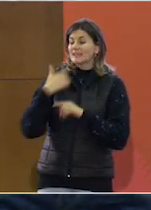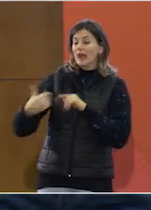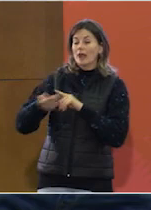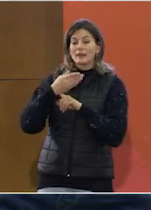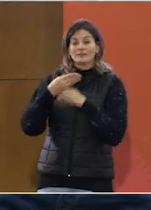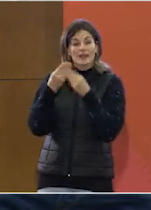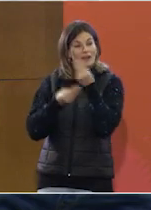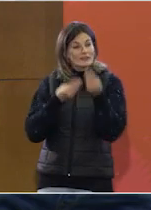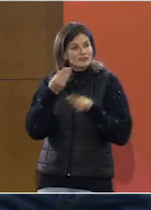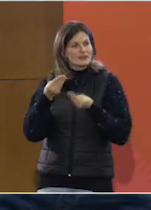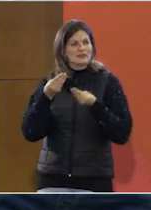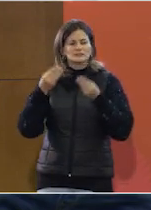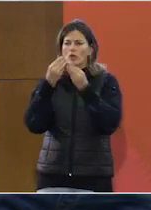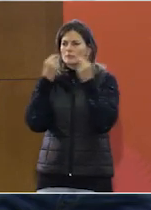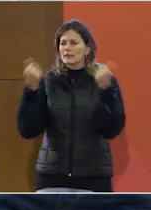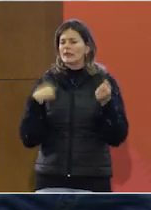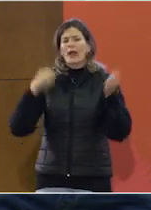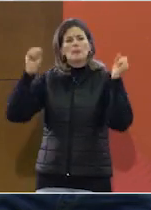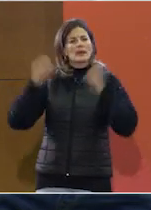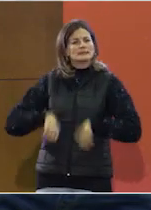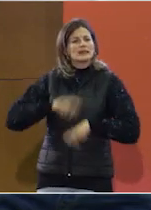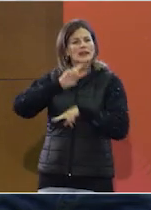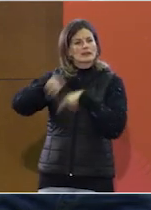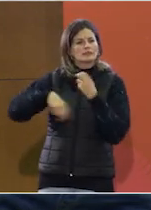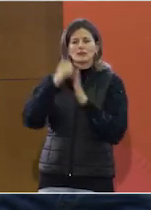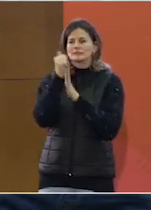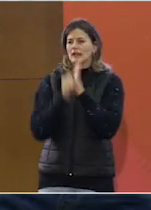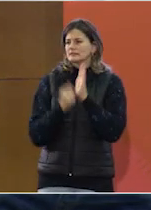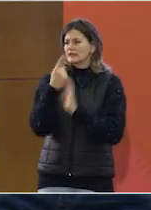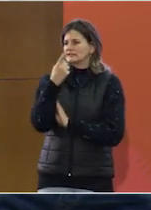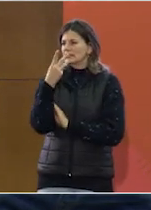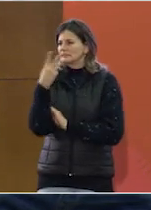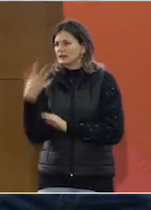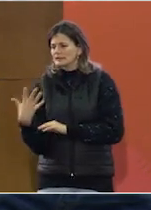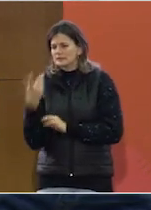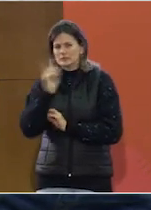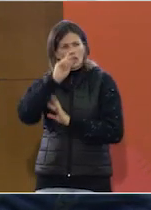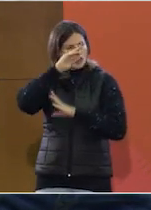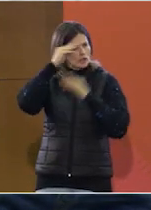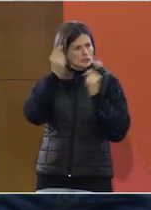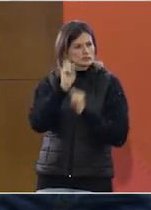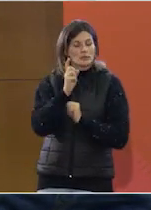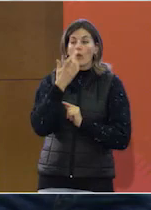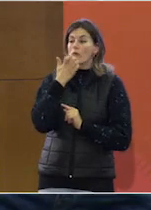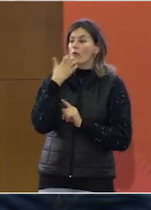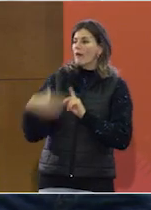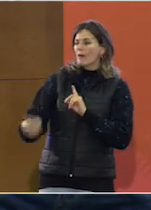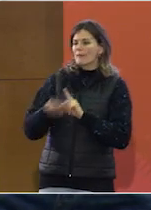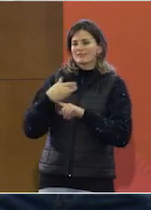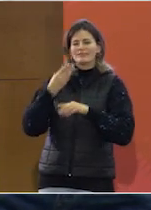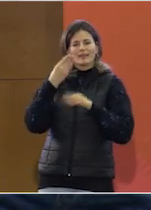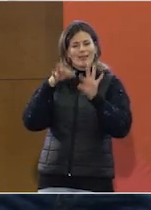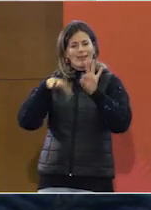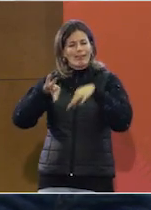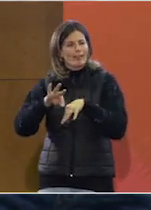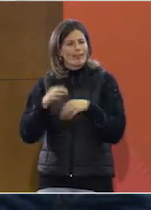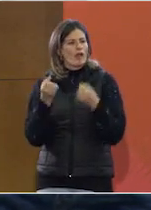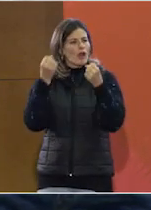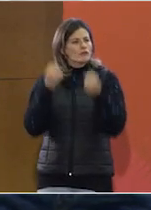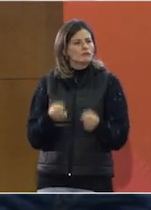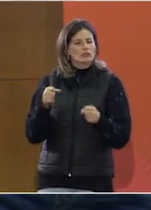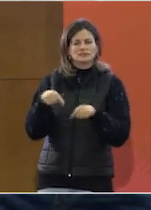haga olvidar quién pactó la reforma del artículo 135, que ninguna bandera les haga olvidar qué